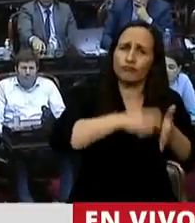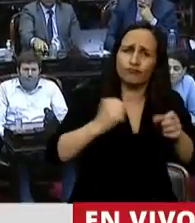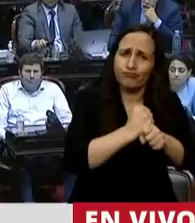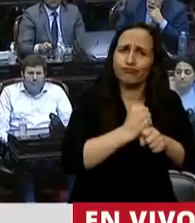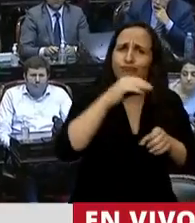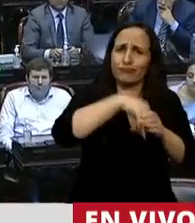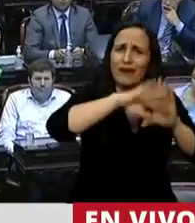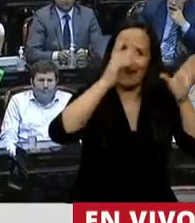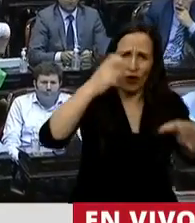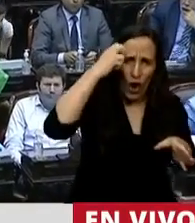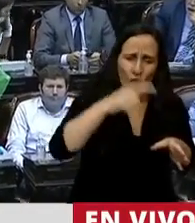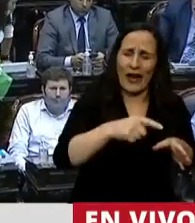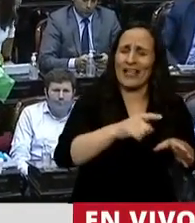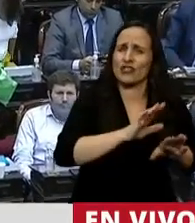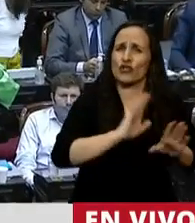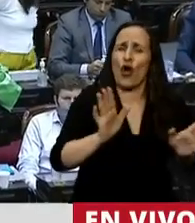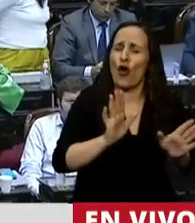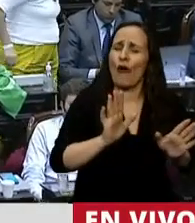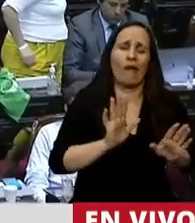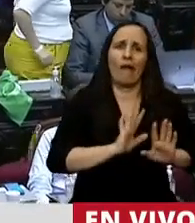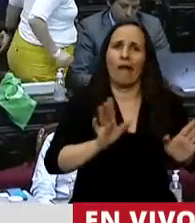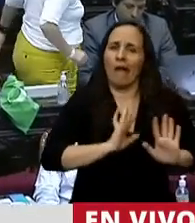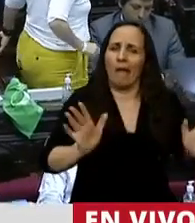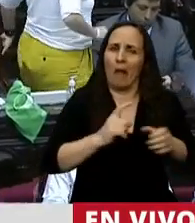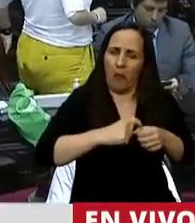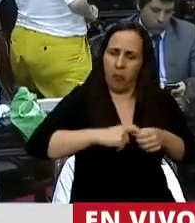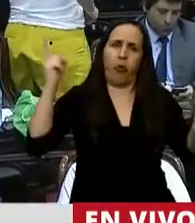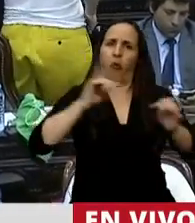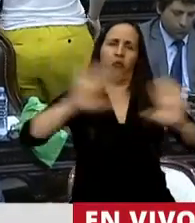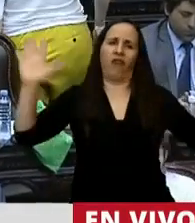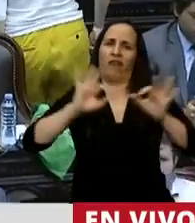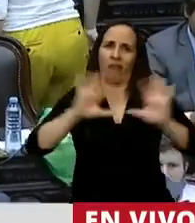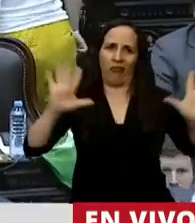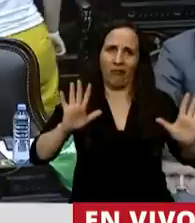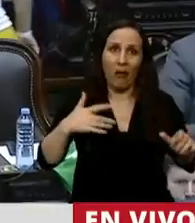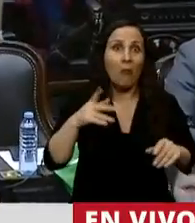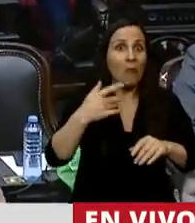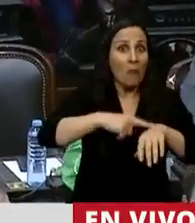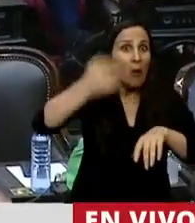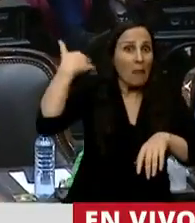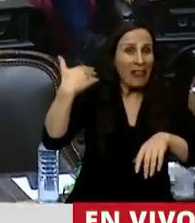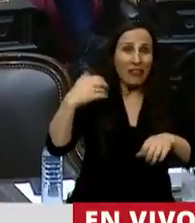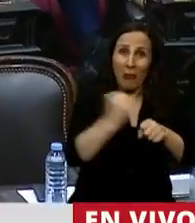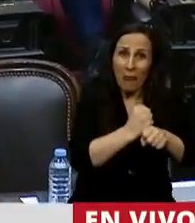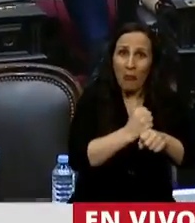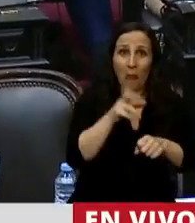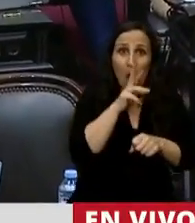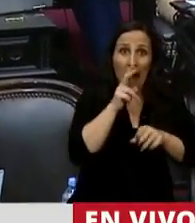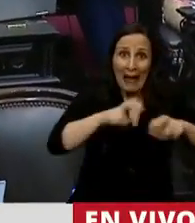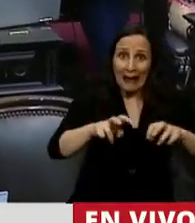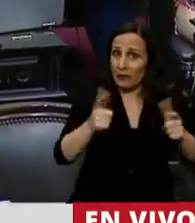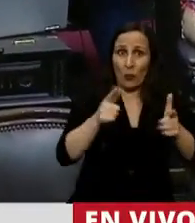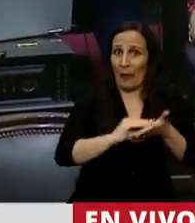Congreso sin ninguna mujer sentada aquí. Miren, también quiero decir algo que creo que todos tienen